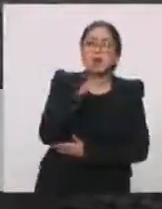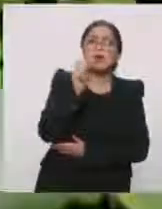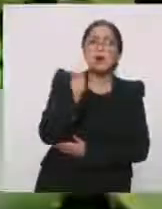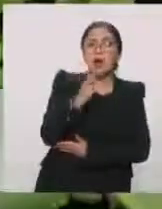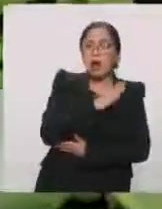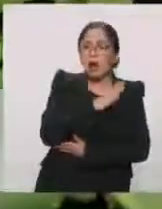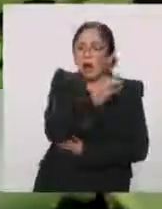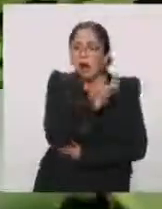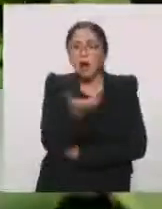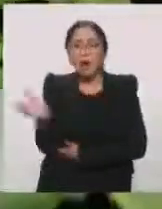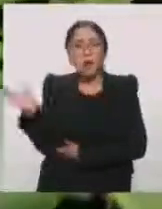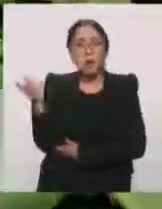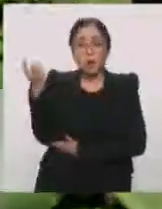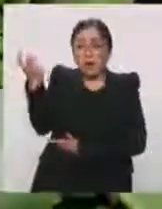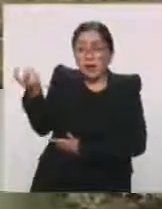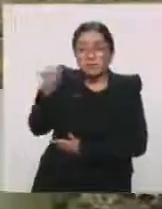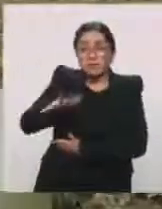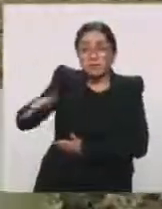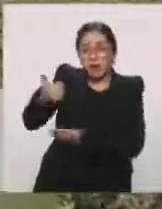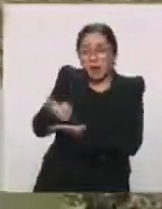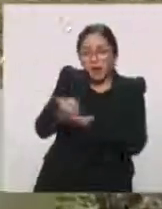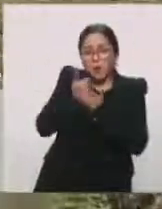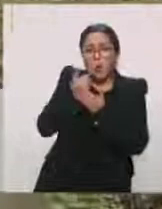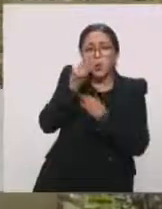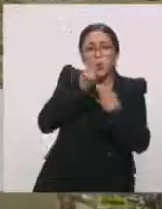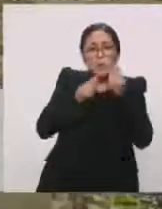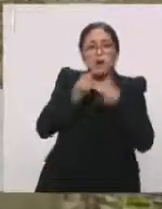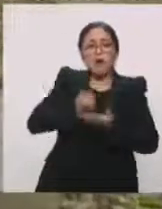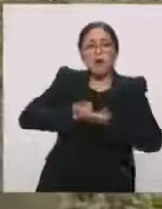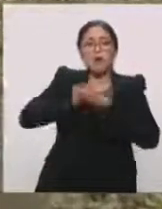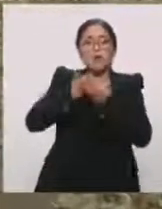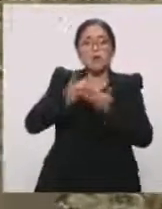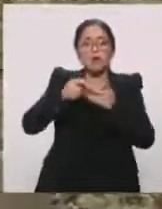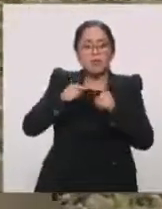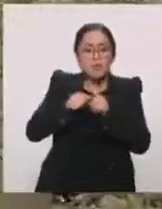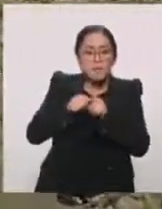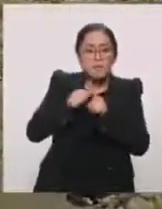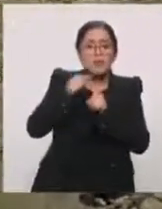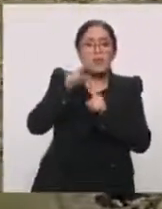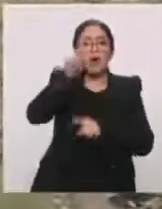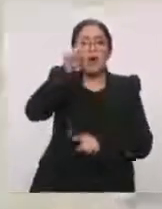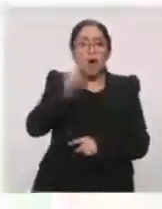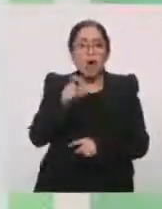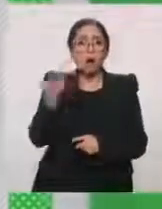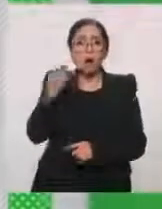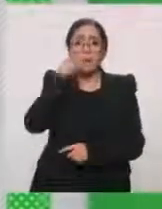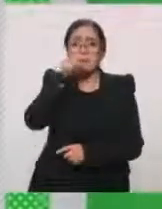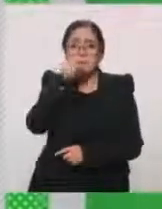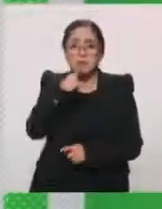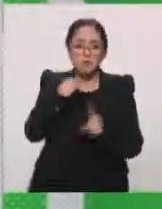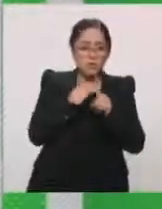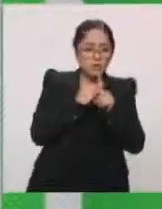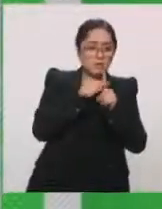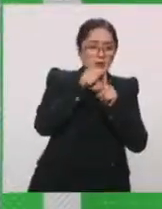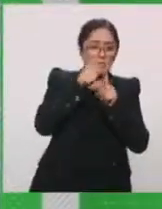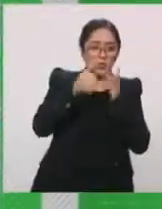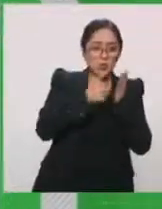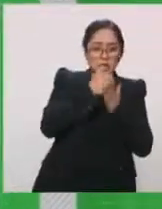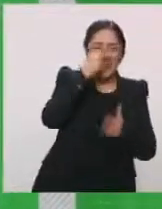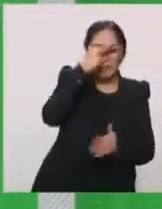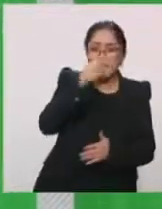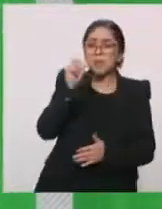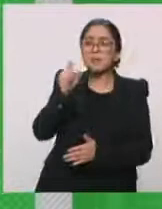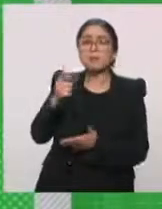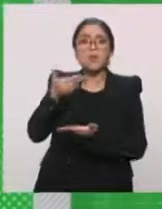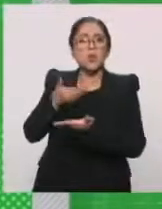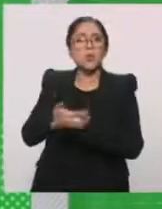regulan, además de alimento, temperatura, agua, etcétera, nos da la temperatura y la humedad. Esta ciudad es además muy